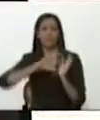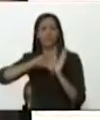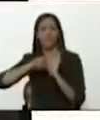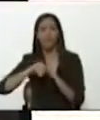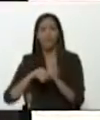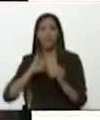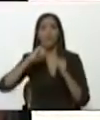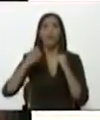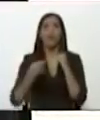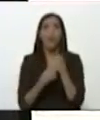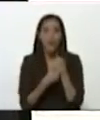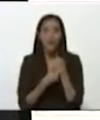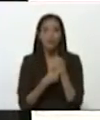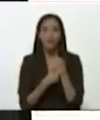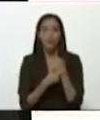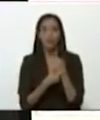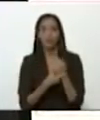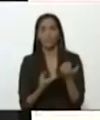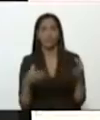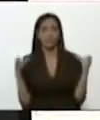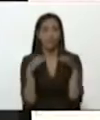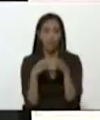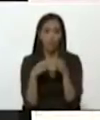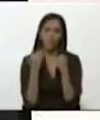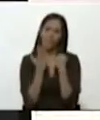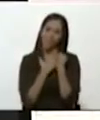Guaidó y su séquito de aduladores